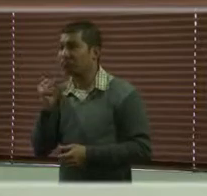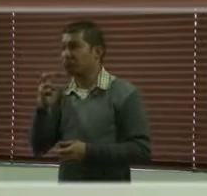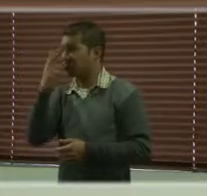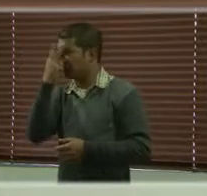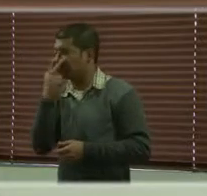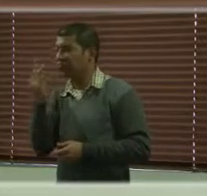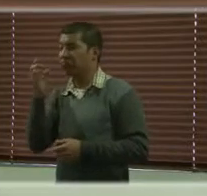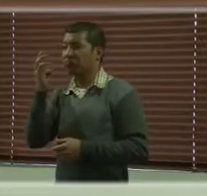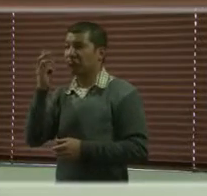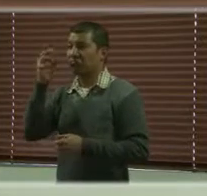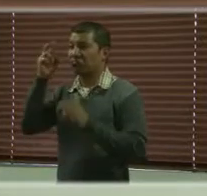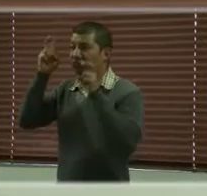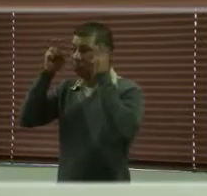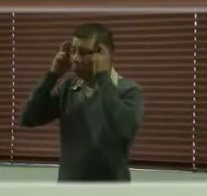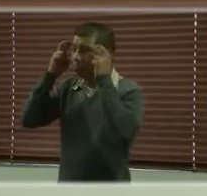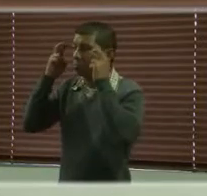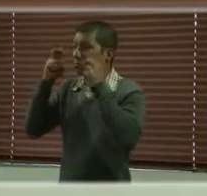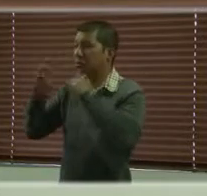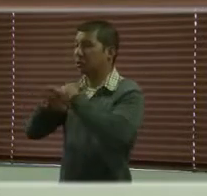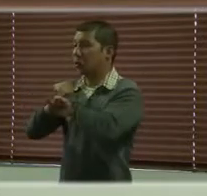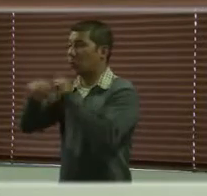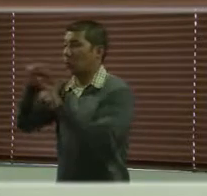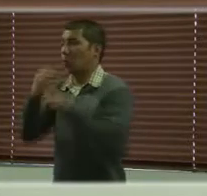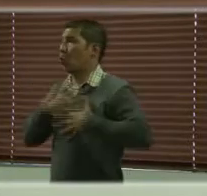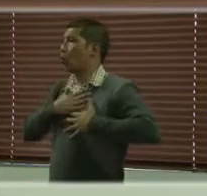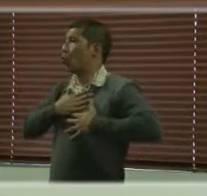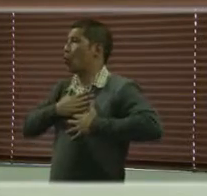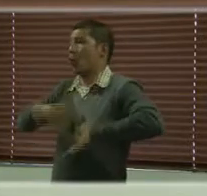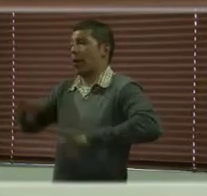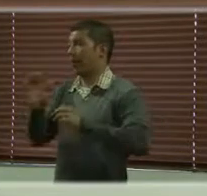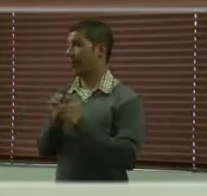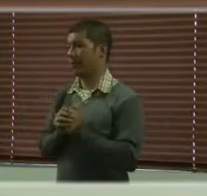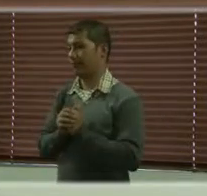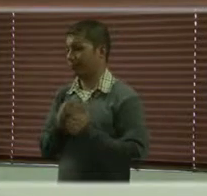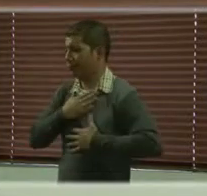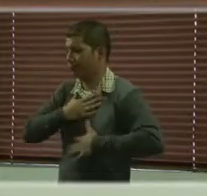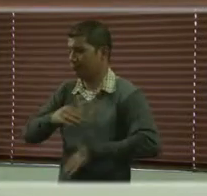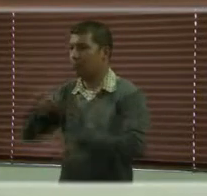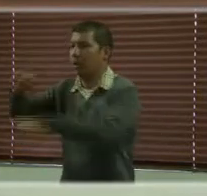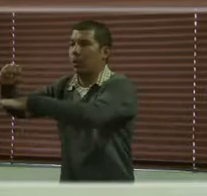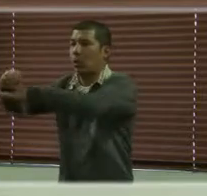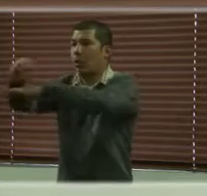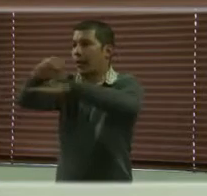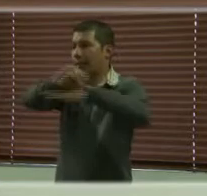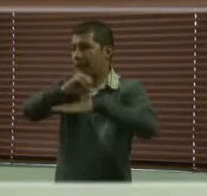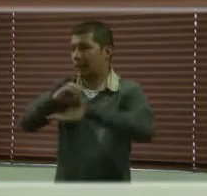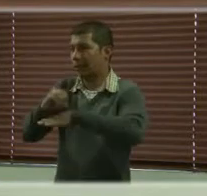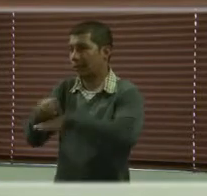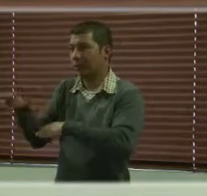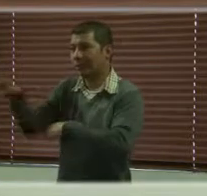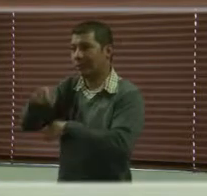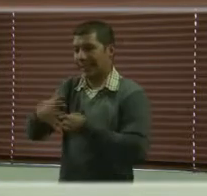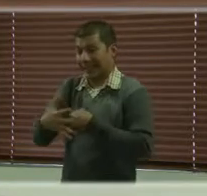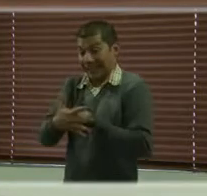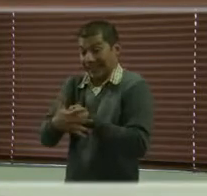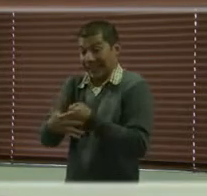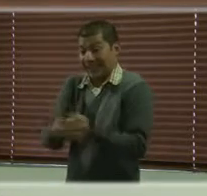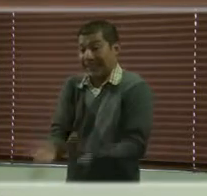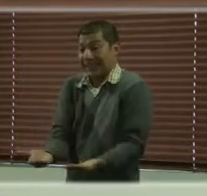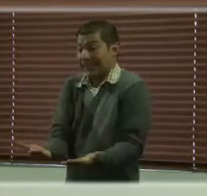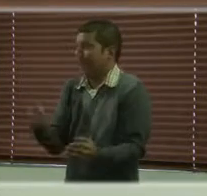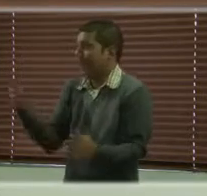que pueda ser candidato o candidata de ese país hacer electo como miembro de comité